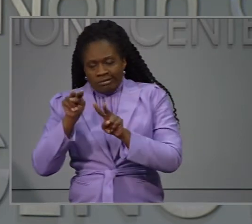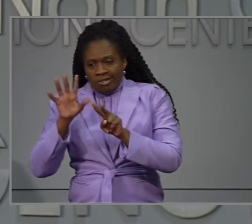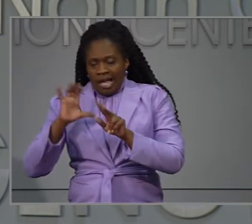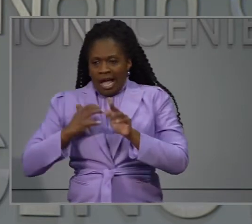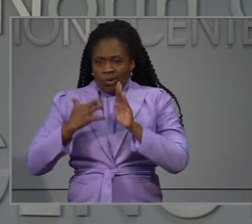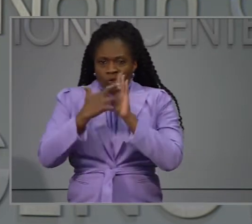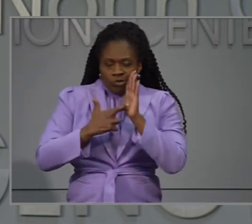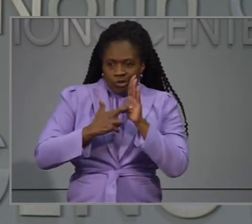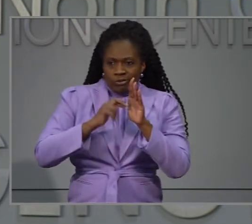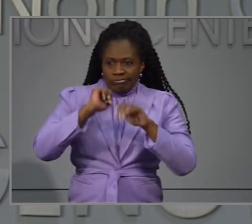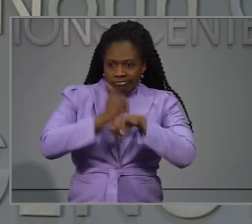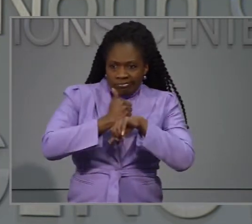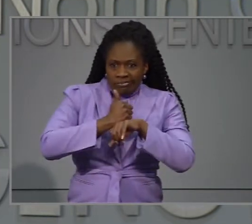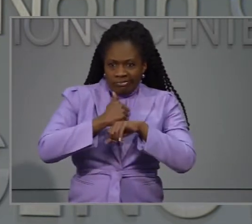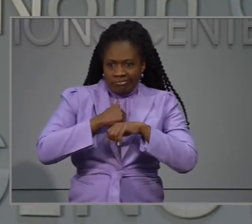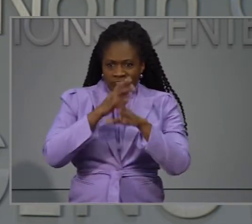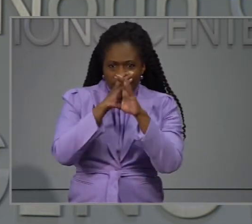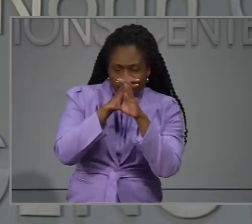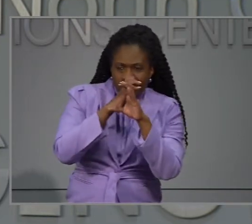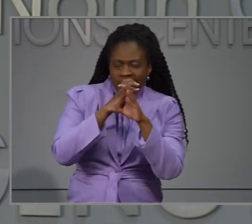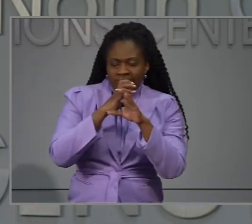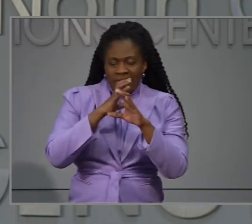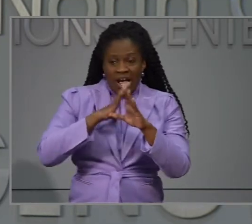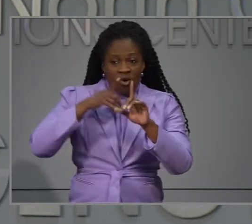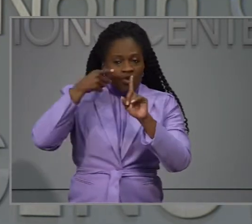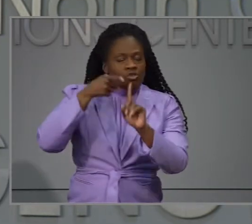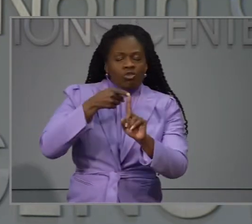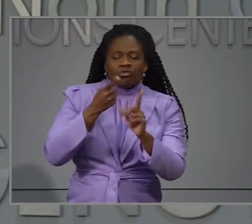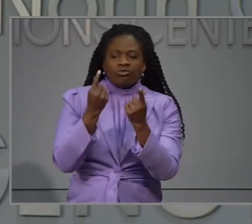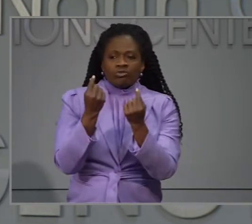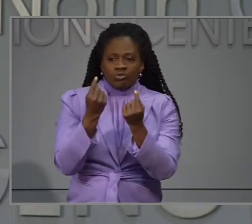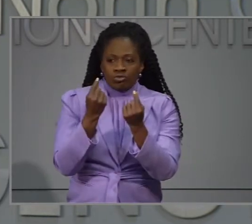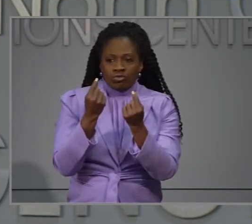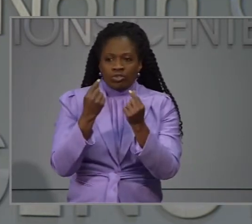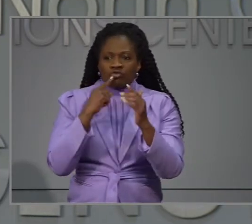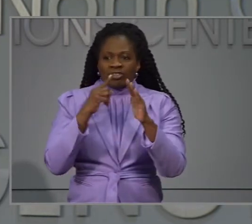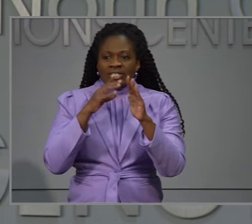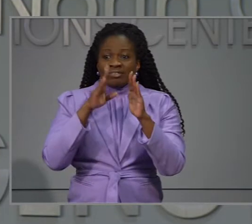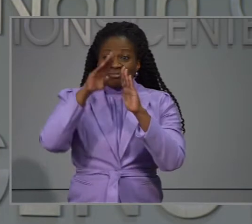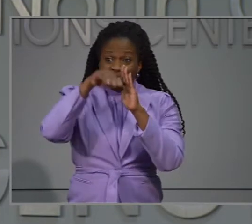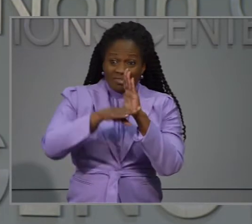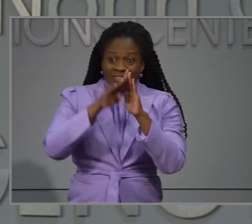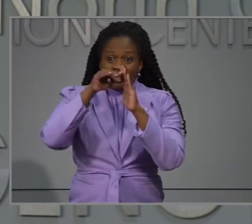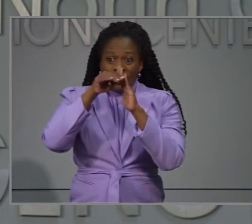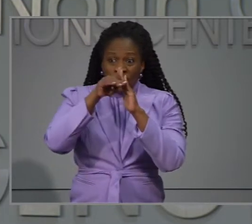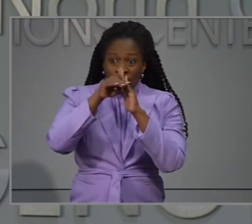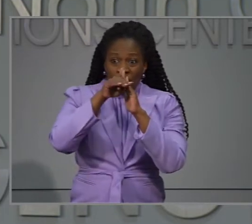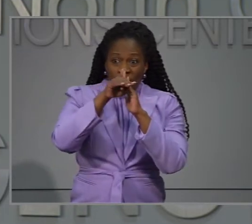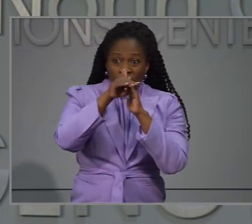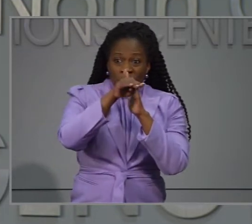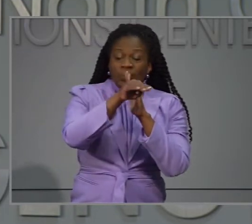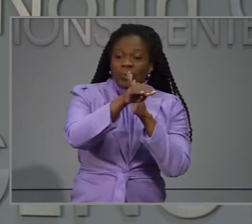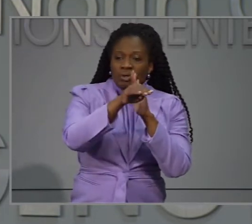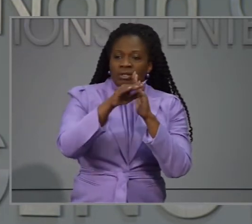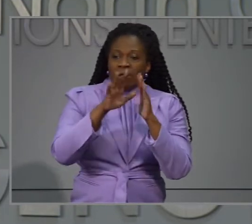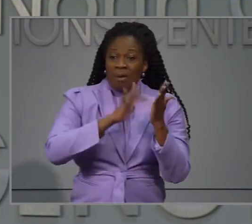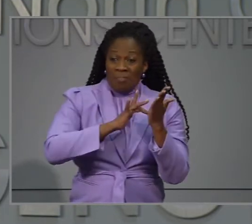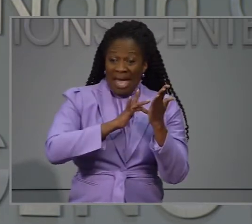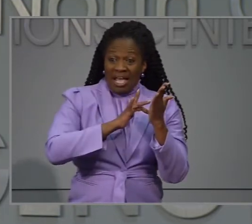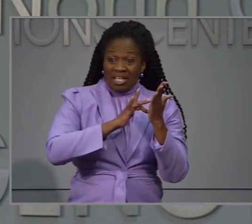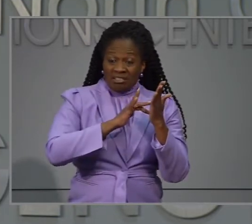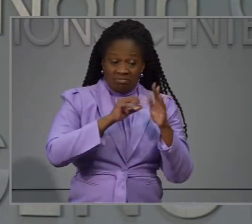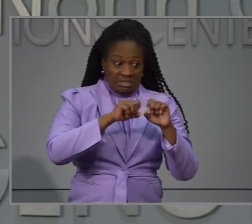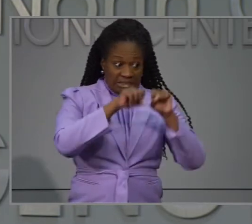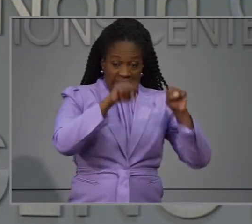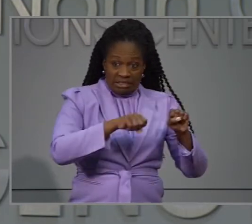estas restricciones en carolina del norte nuestra meta ha sido aplanar la curva y mantener